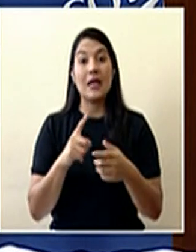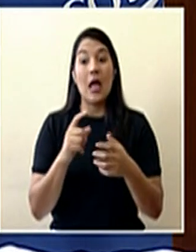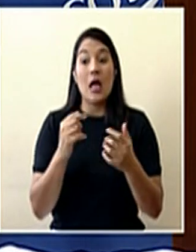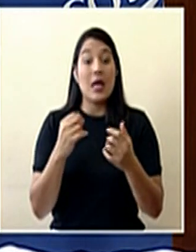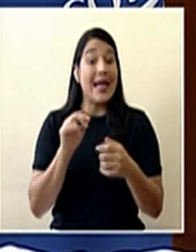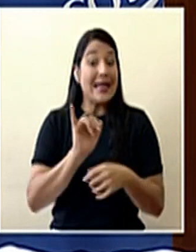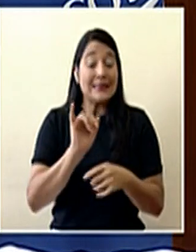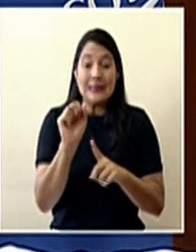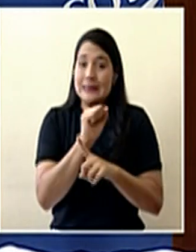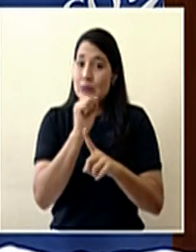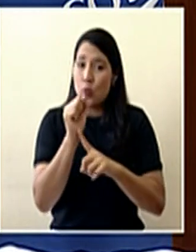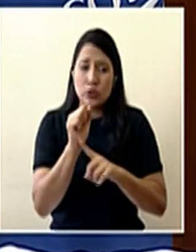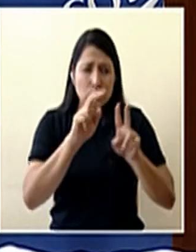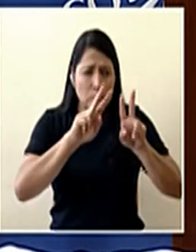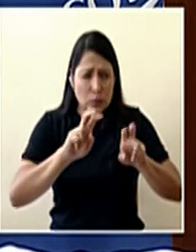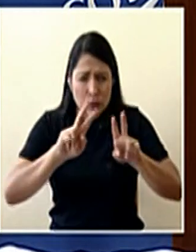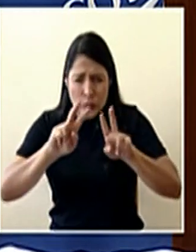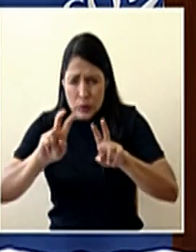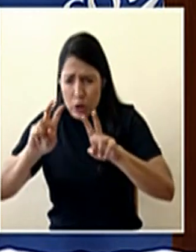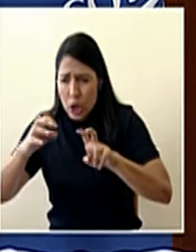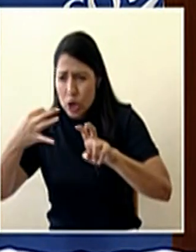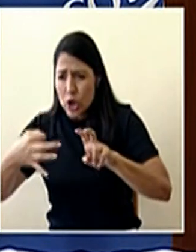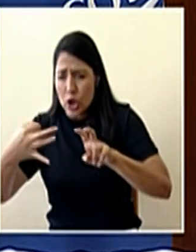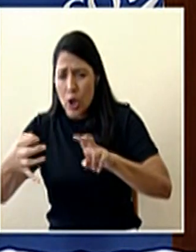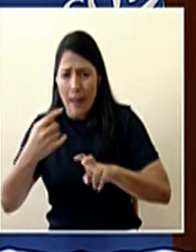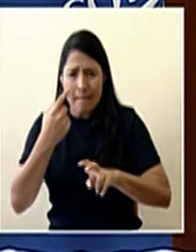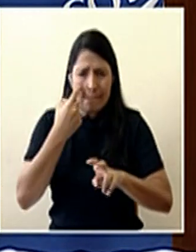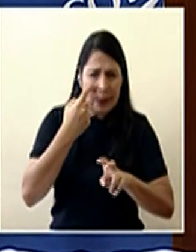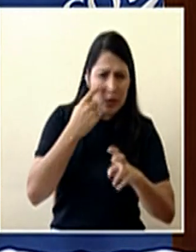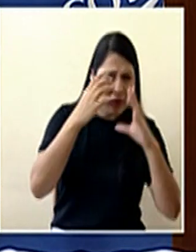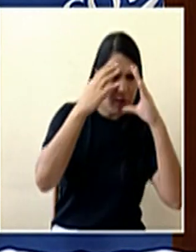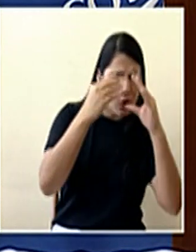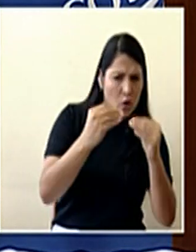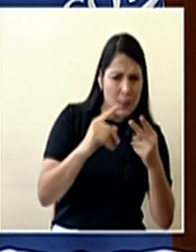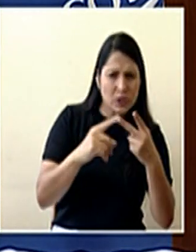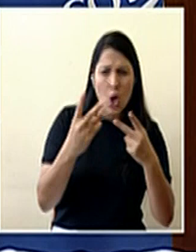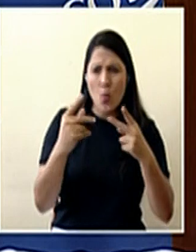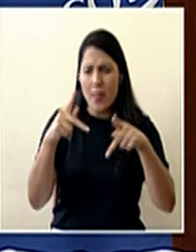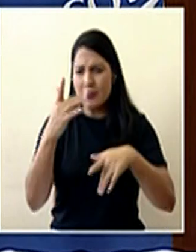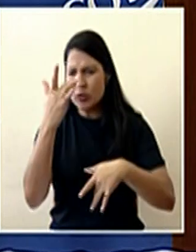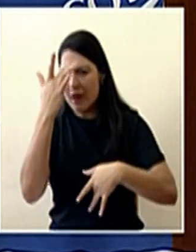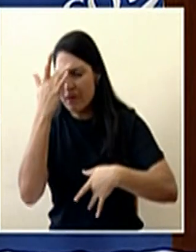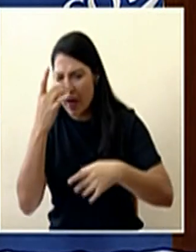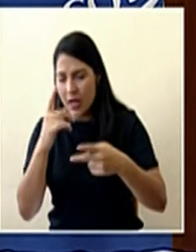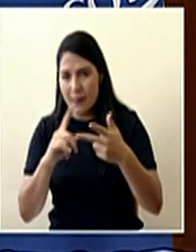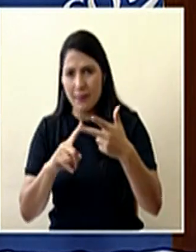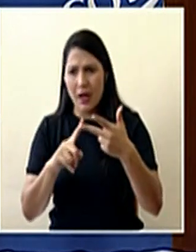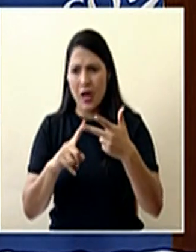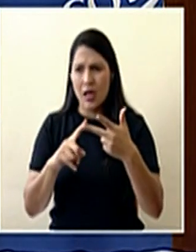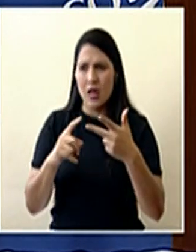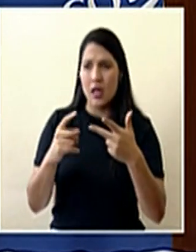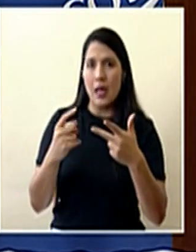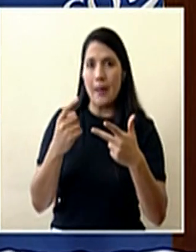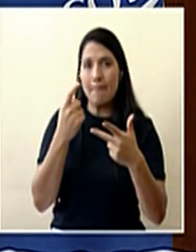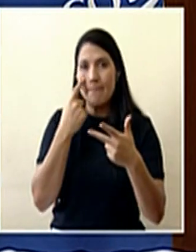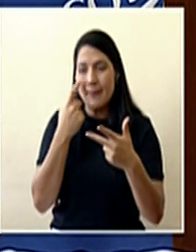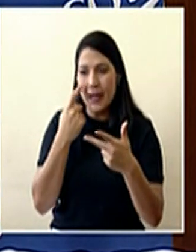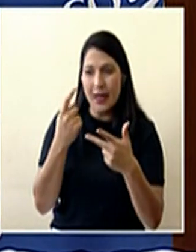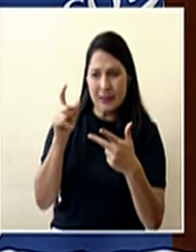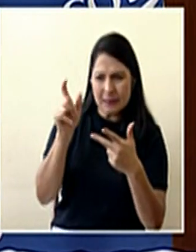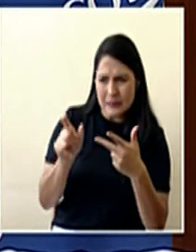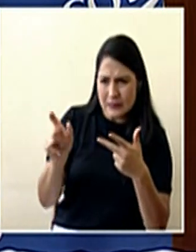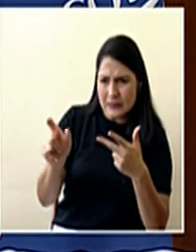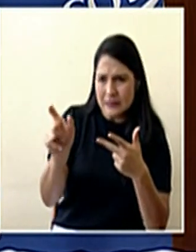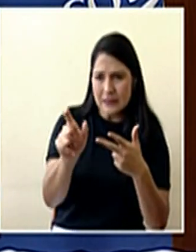en constante análisis, viendo y valorando los datos que vamos obteniendo, tanto de la vigilancia por definición de caso como de